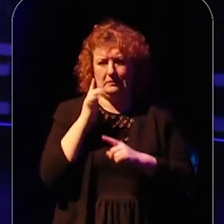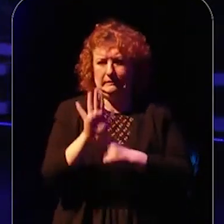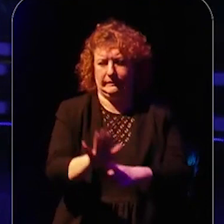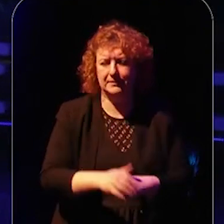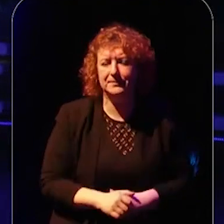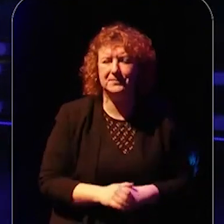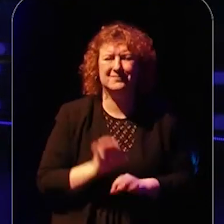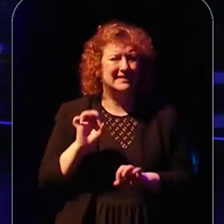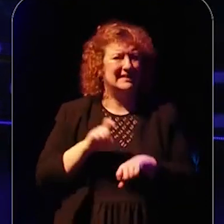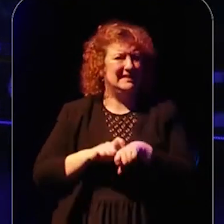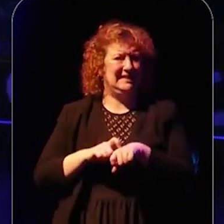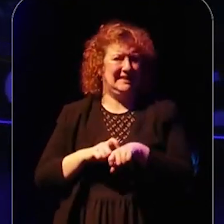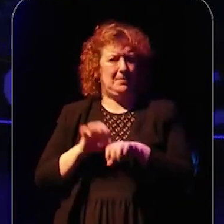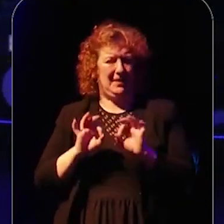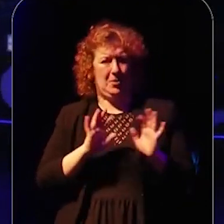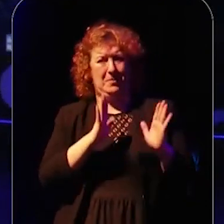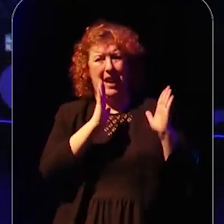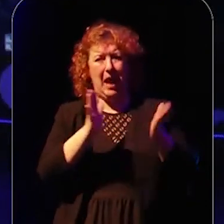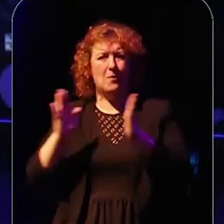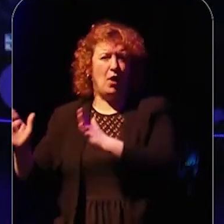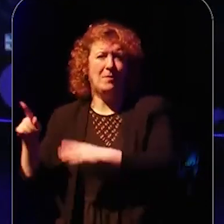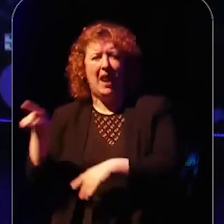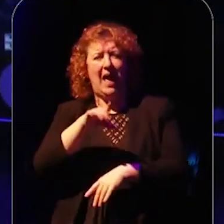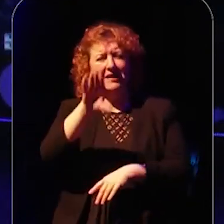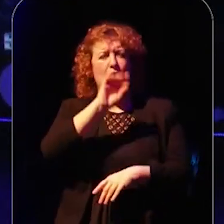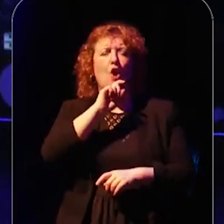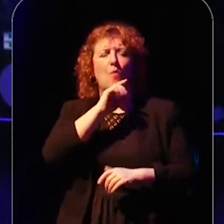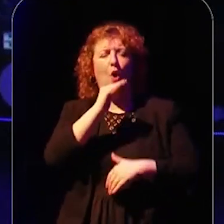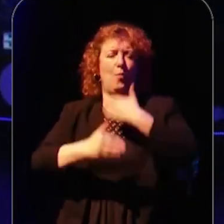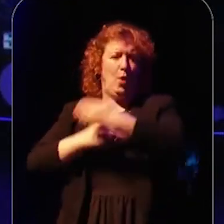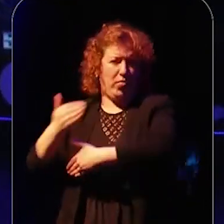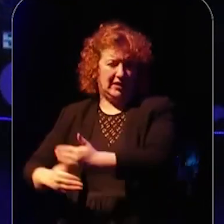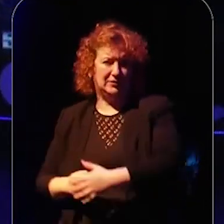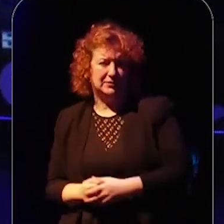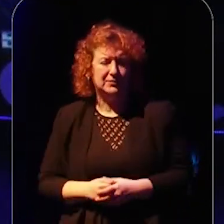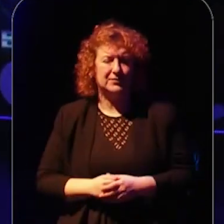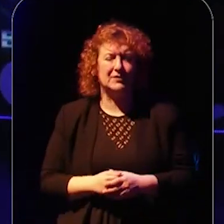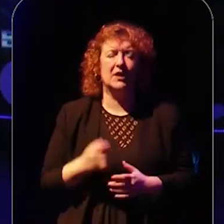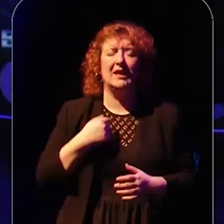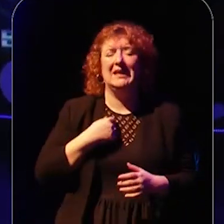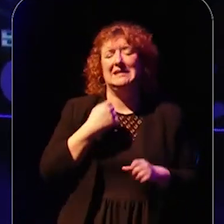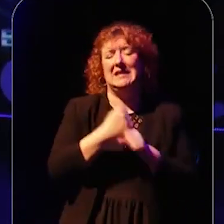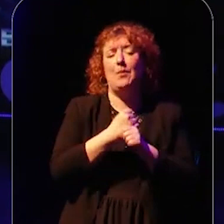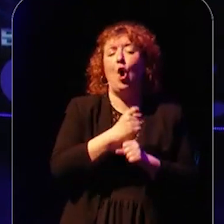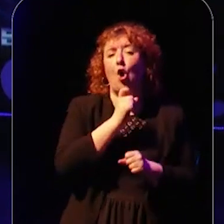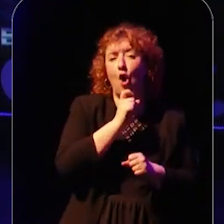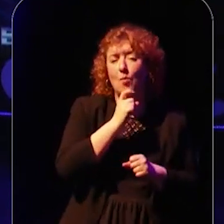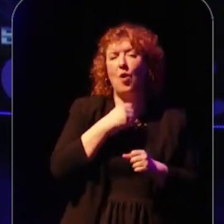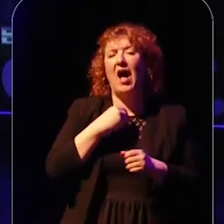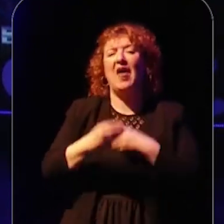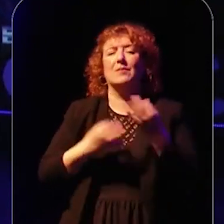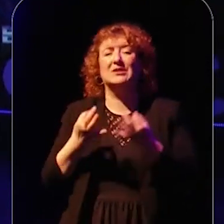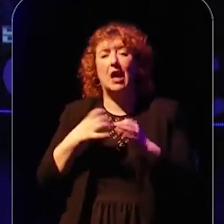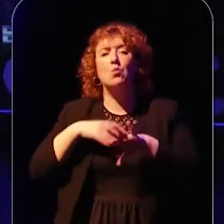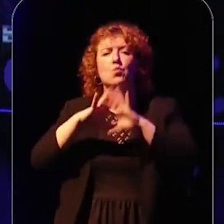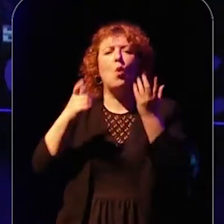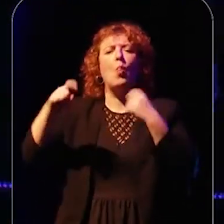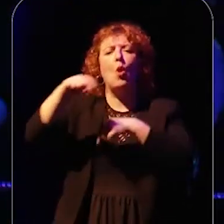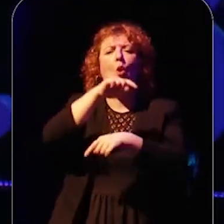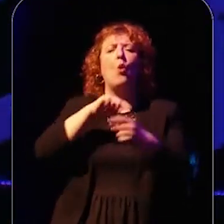son característicos de cada una de estas partes para que entendáis un poco mejor cómo trabajamos, qué hacemos y que veáis qué tenemos por el mundo.